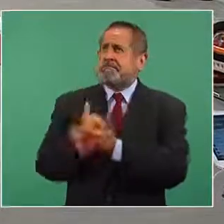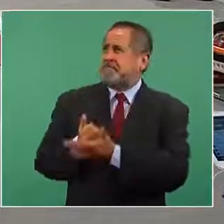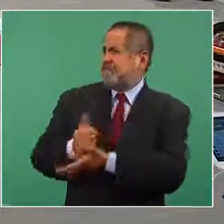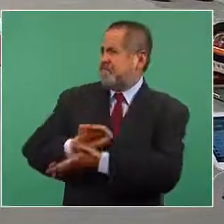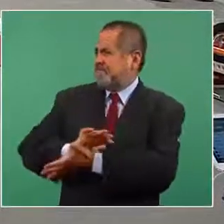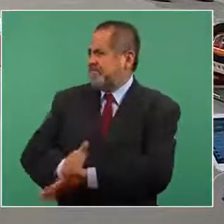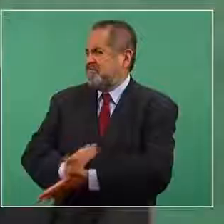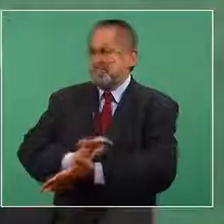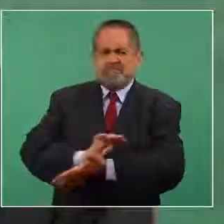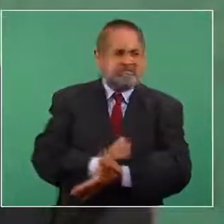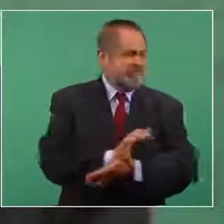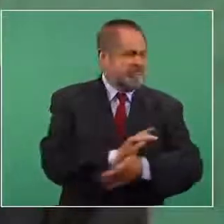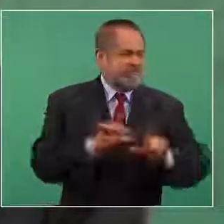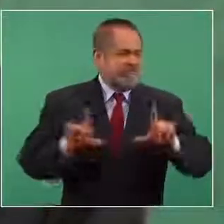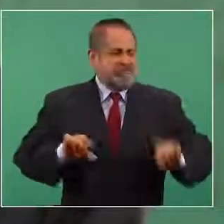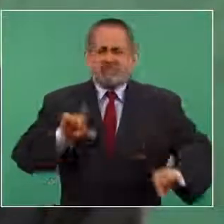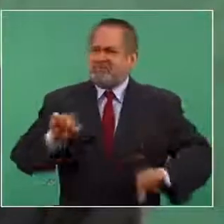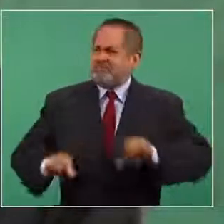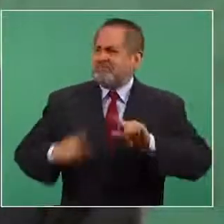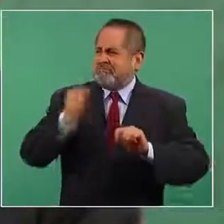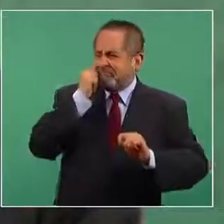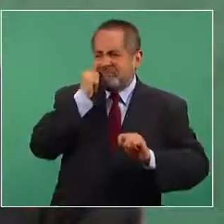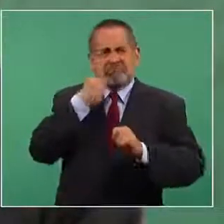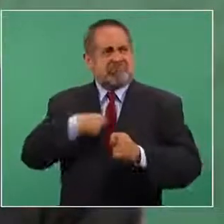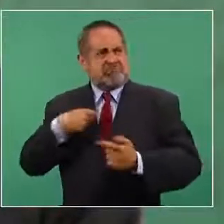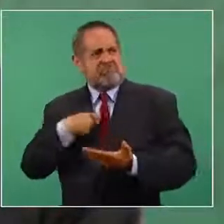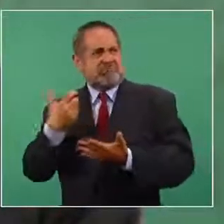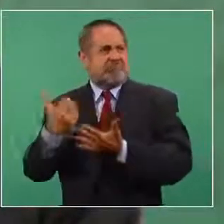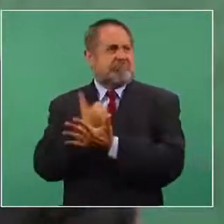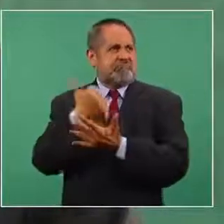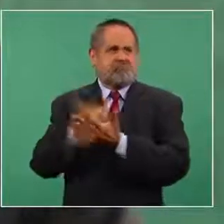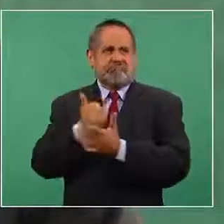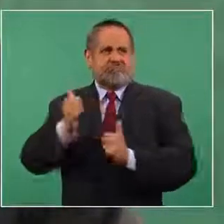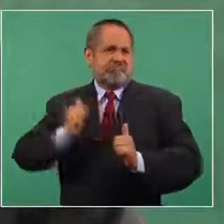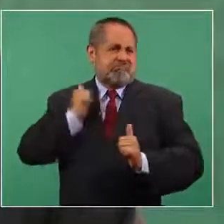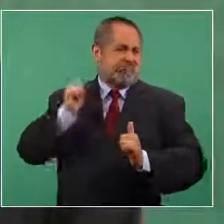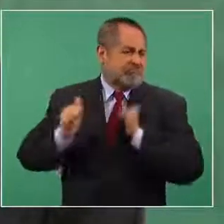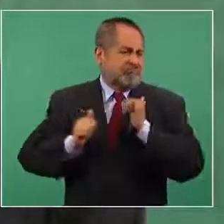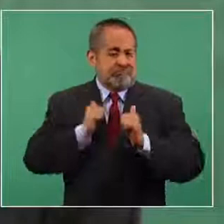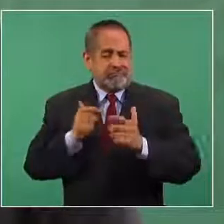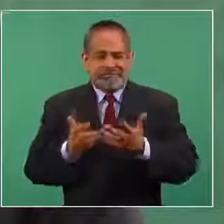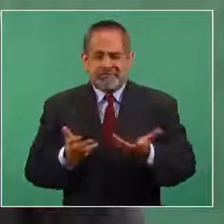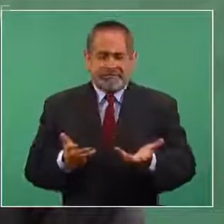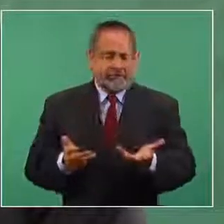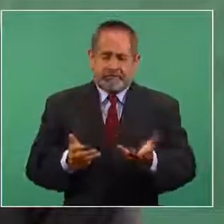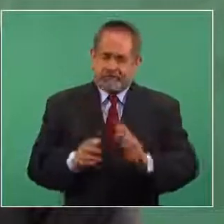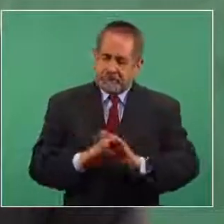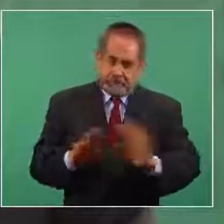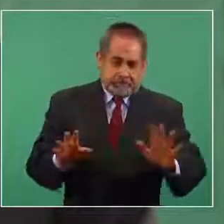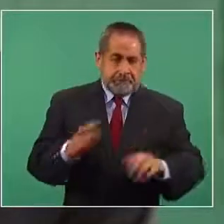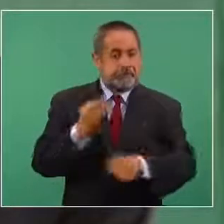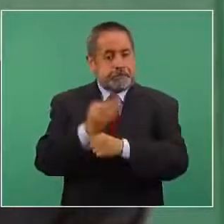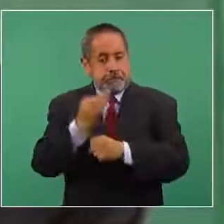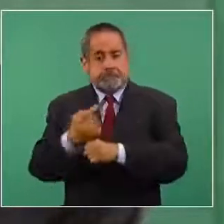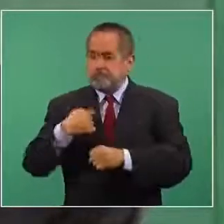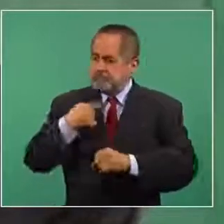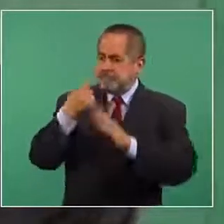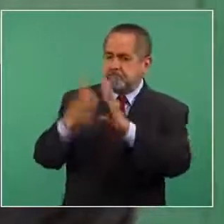a toda costa, sin escrúpulos morales de ninguna índole, y de repente